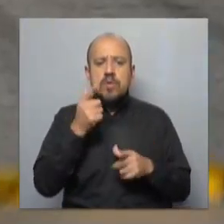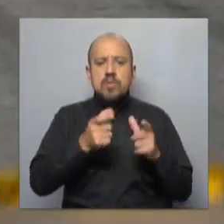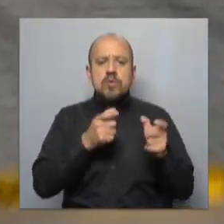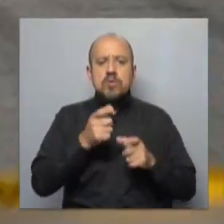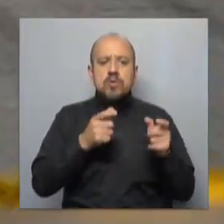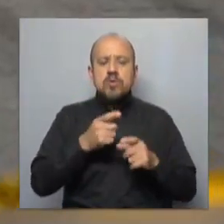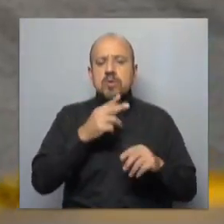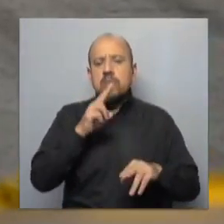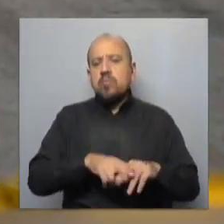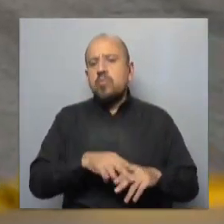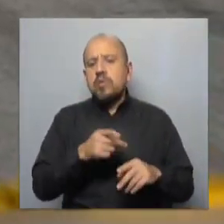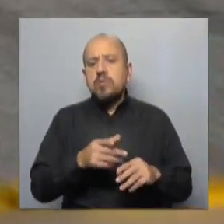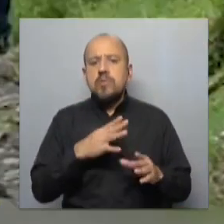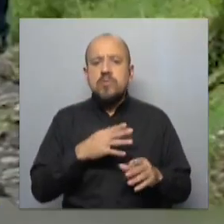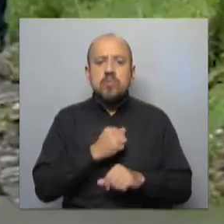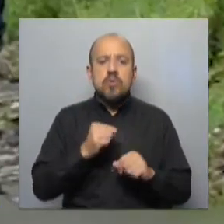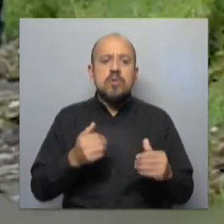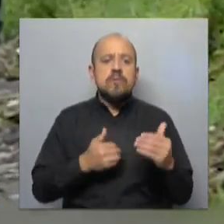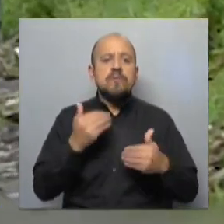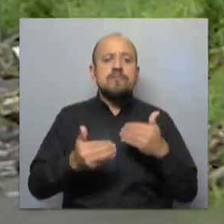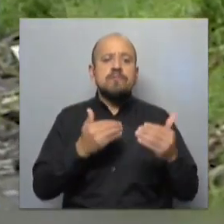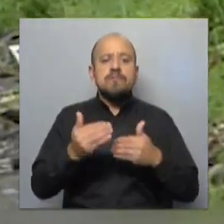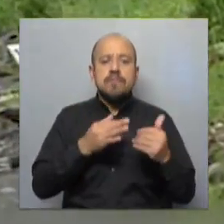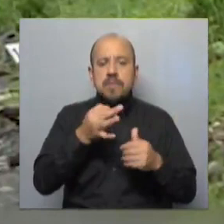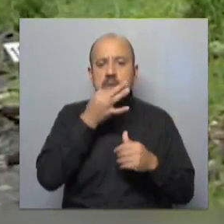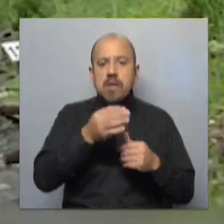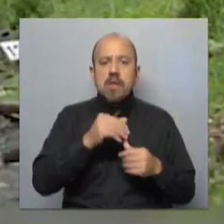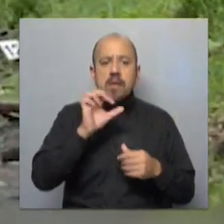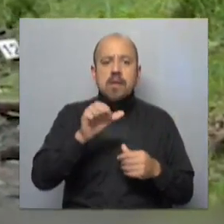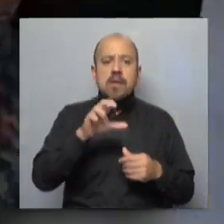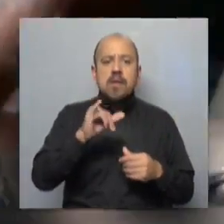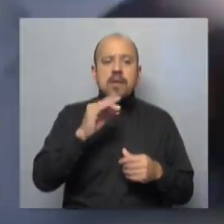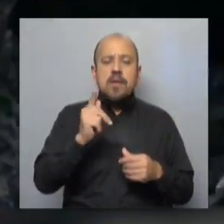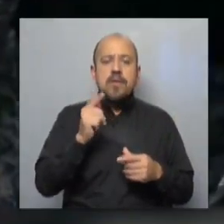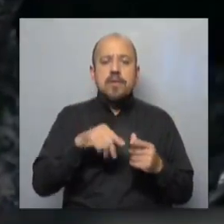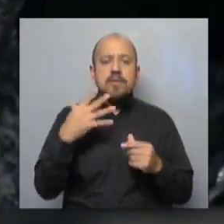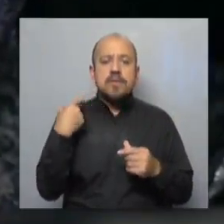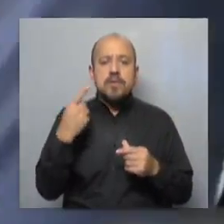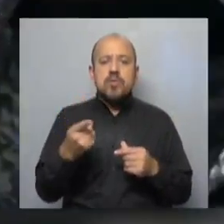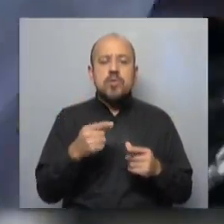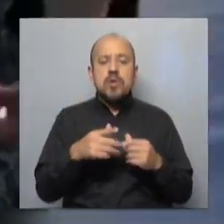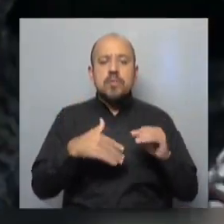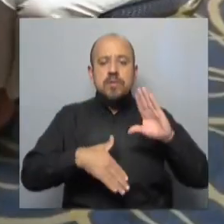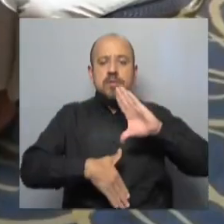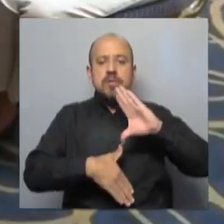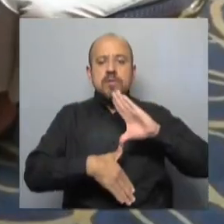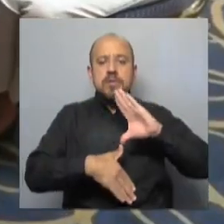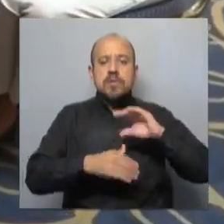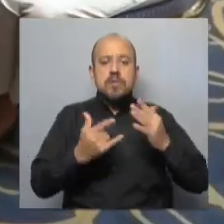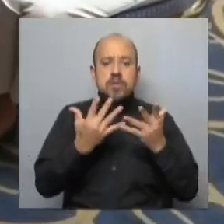pueda incrementarse en los siguientes días según destacó erika guevara rosas directora para las américas de la